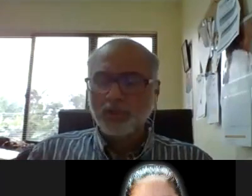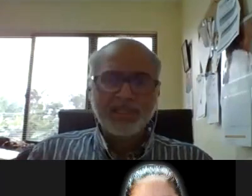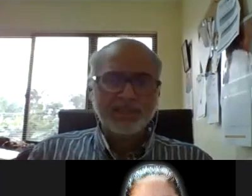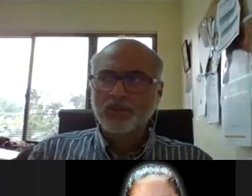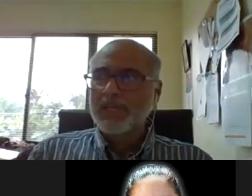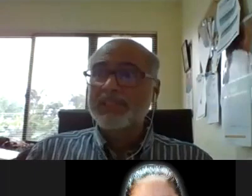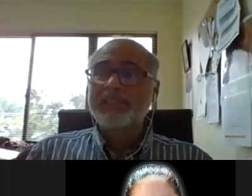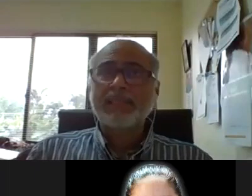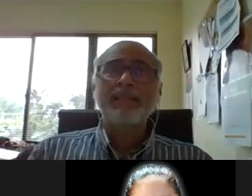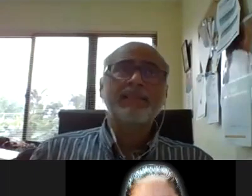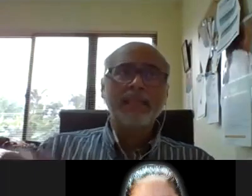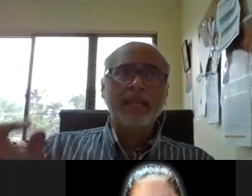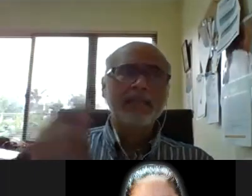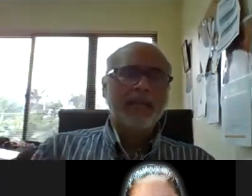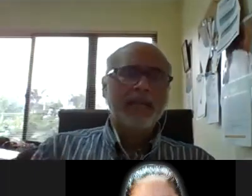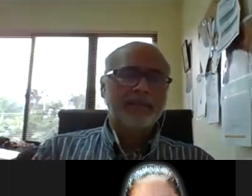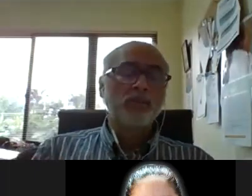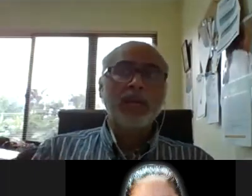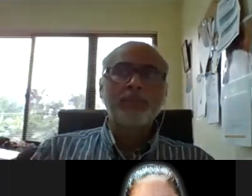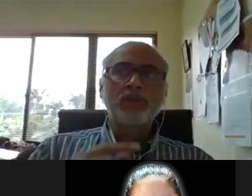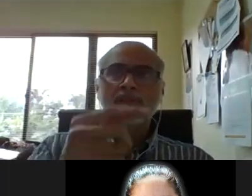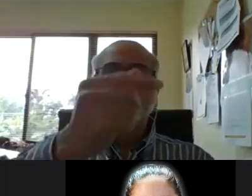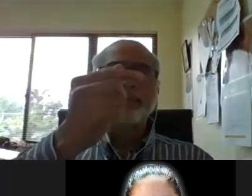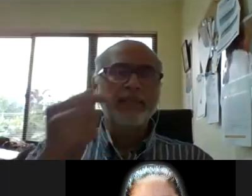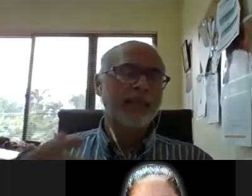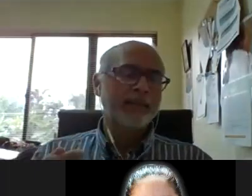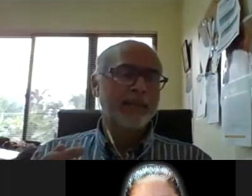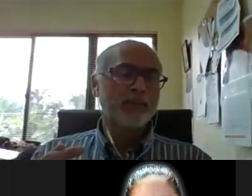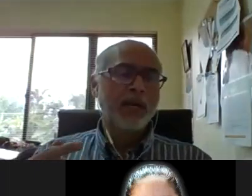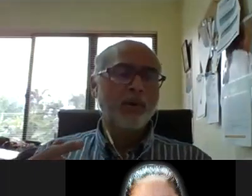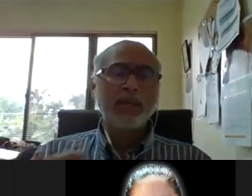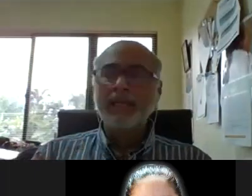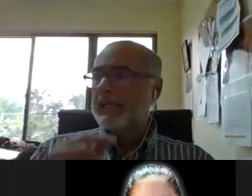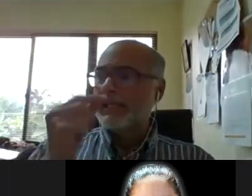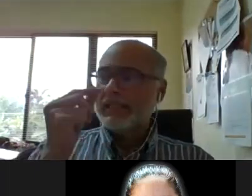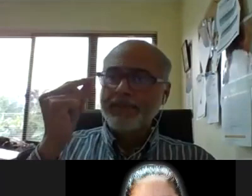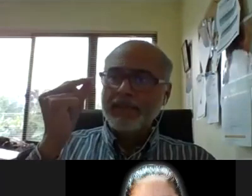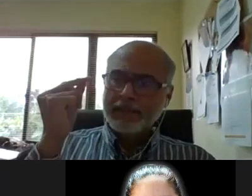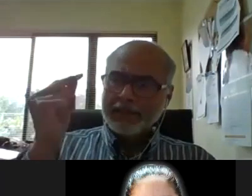solamente biológicas, sino distancia ante un camino, distancia ante una obra,